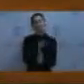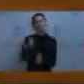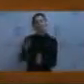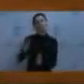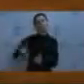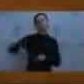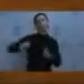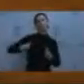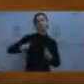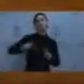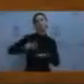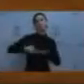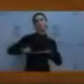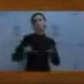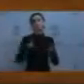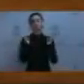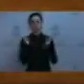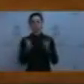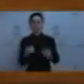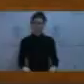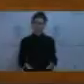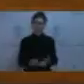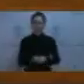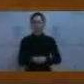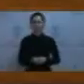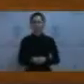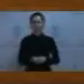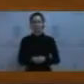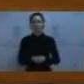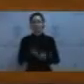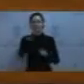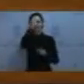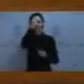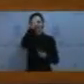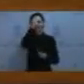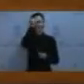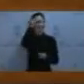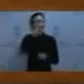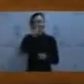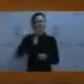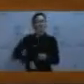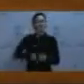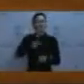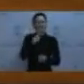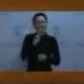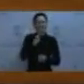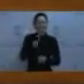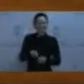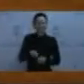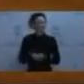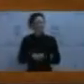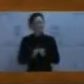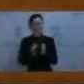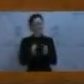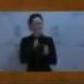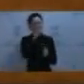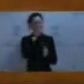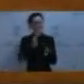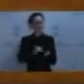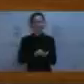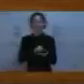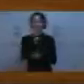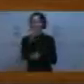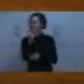sin compensación alguna. De hecho, no nos olvidemos de dos sentencias que les dan la razón. De momento hay dos,